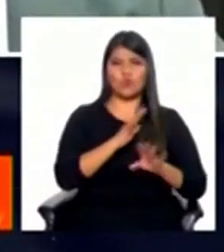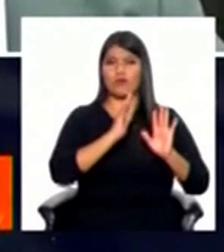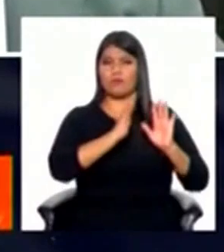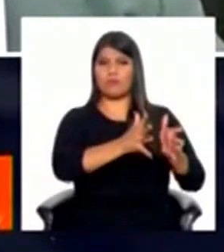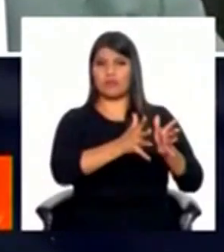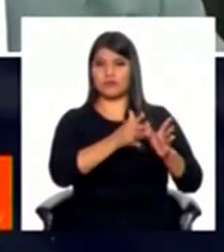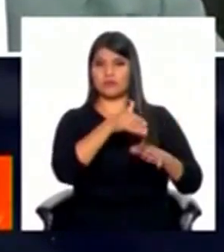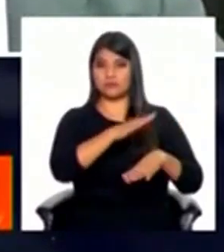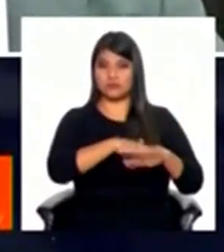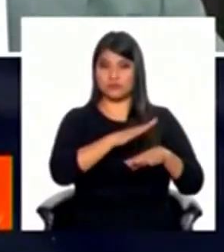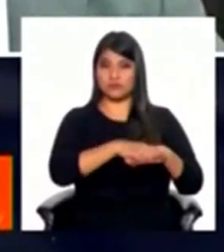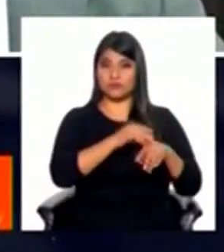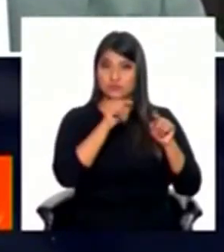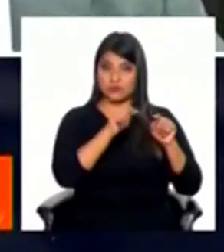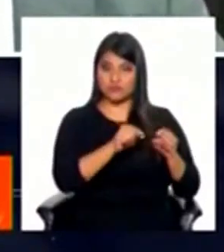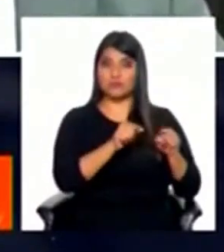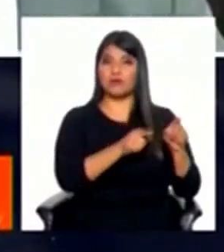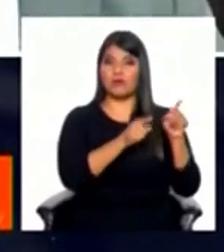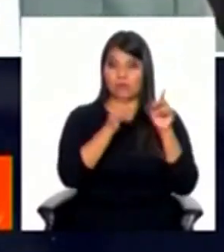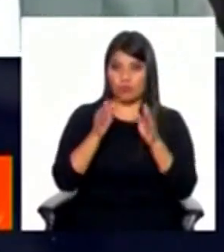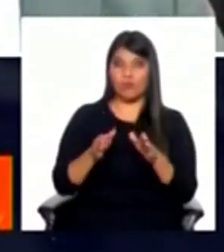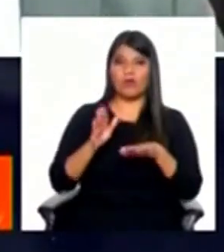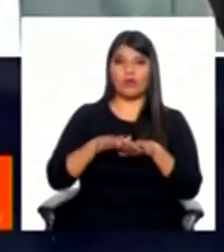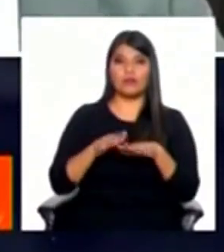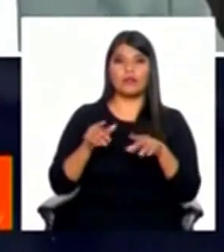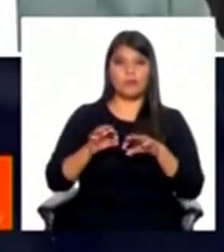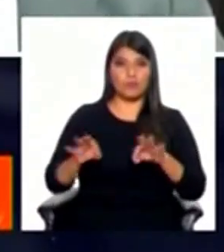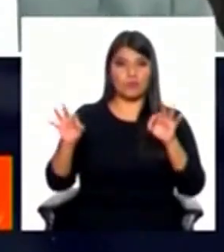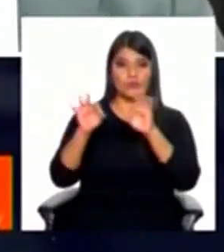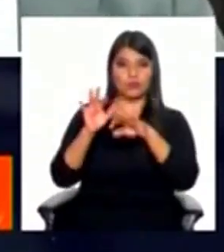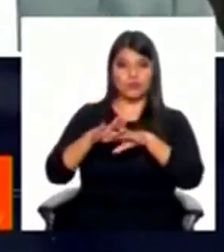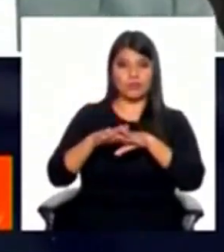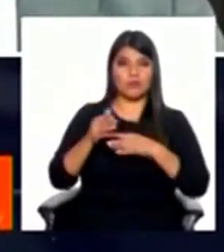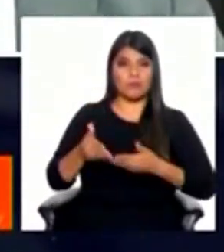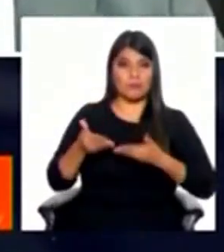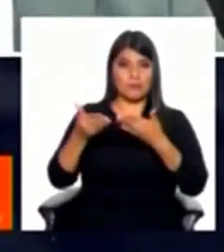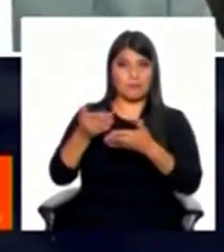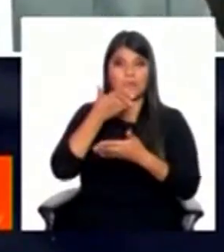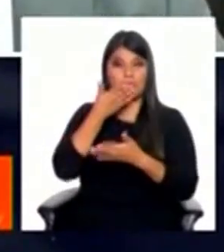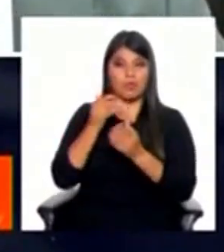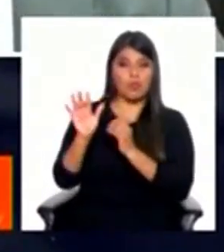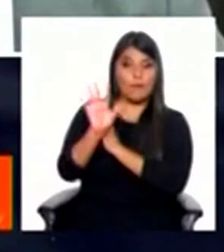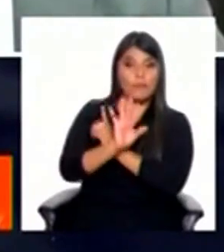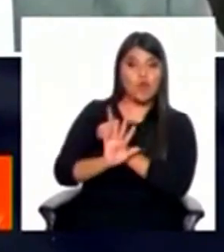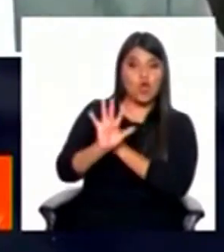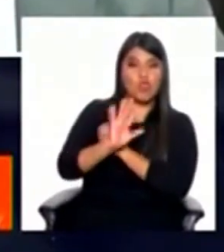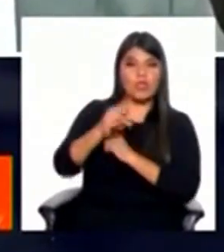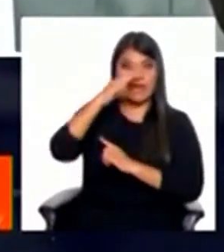De comprobarse eso, tendríamos que activar el mecanismo de dictarle una medida de protección